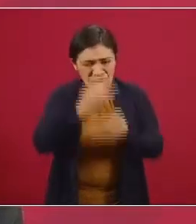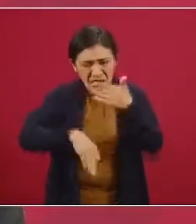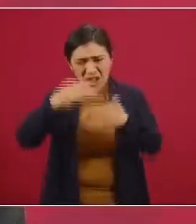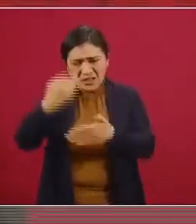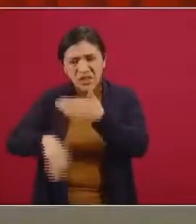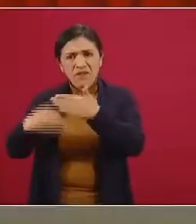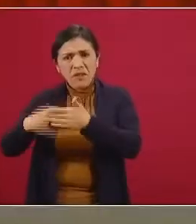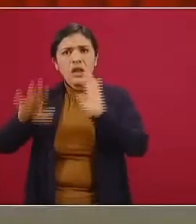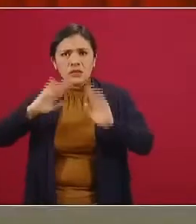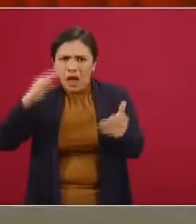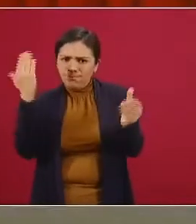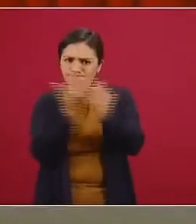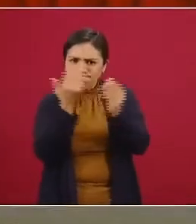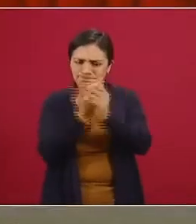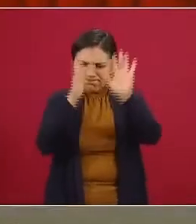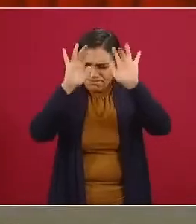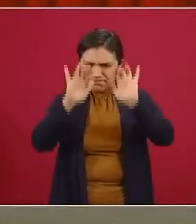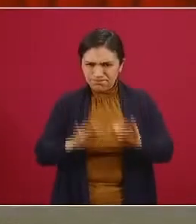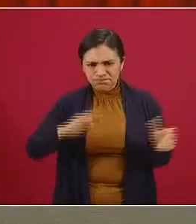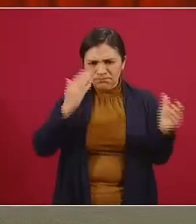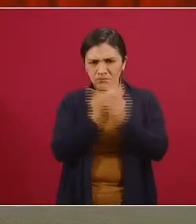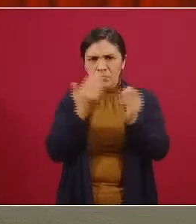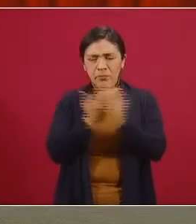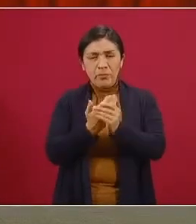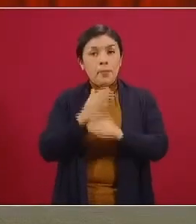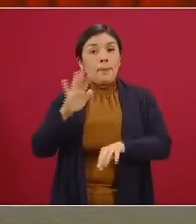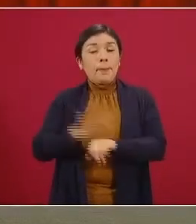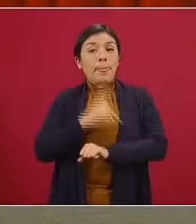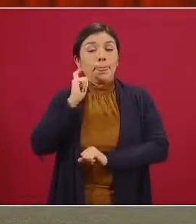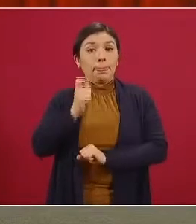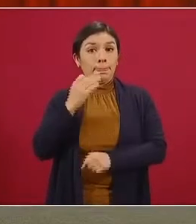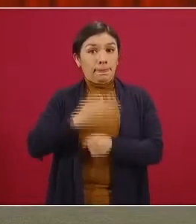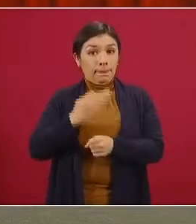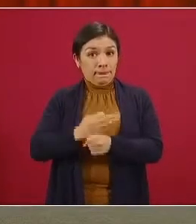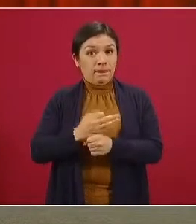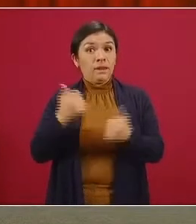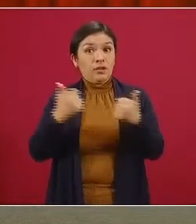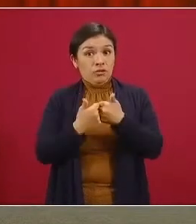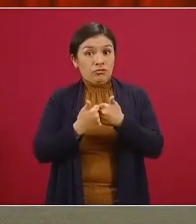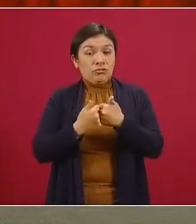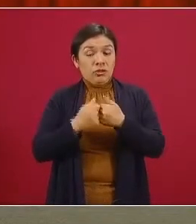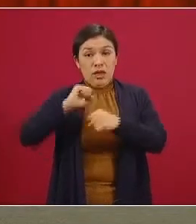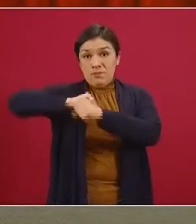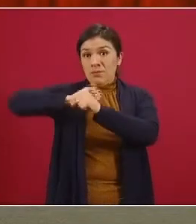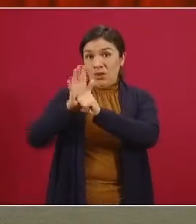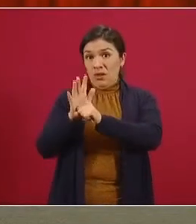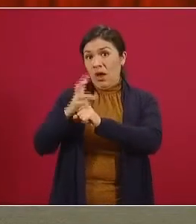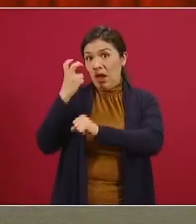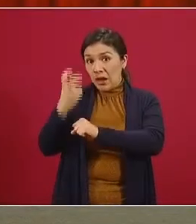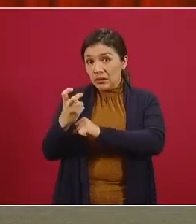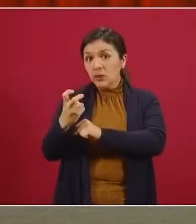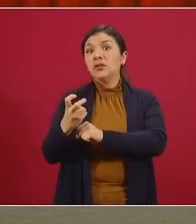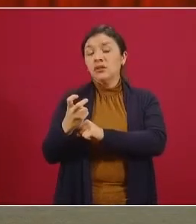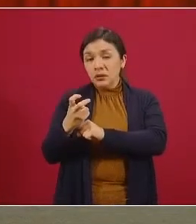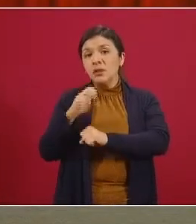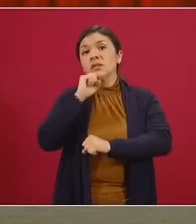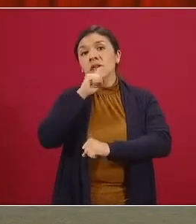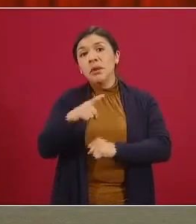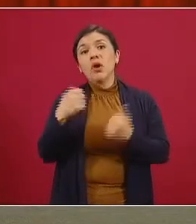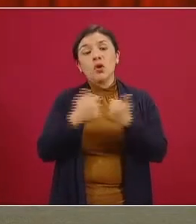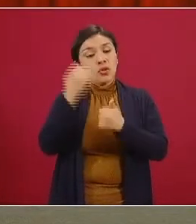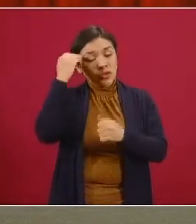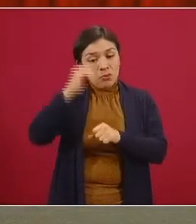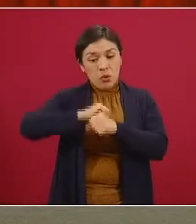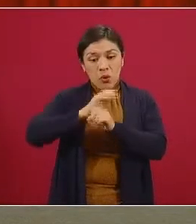han sido documentadas no solamente a propósito de la epidemia de COVID, y no solamente